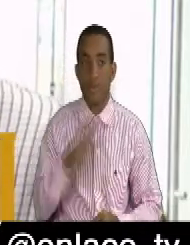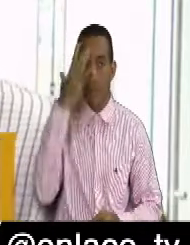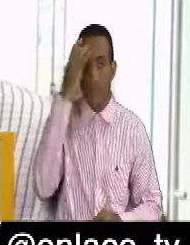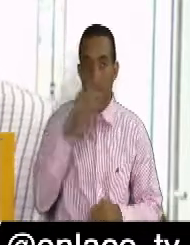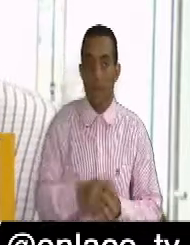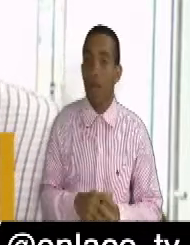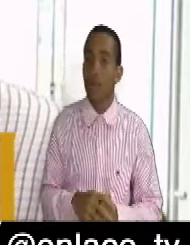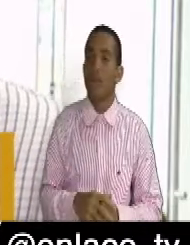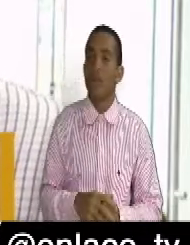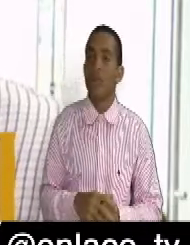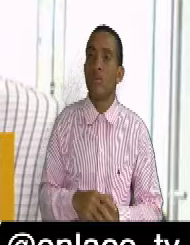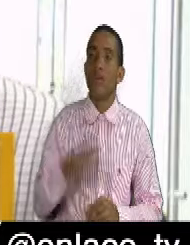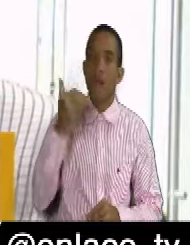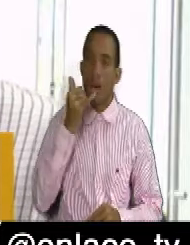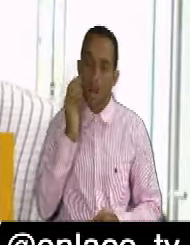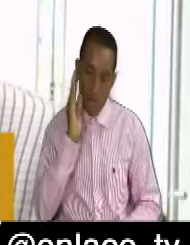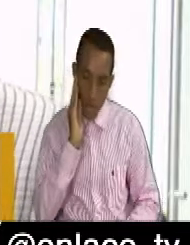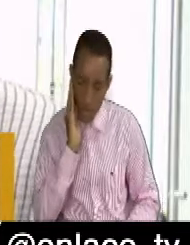refuerzo y vinieron como